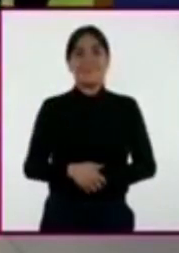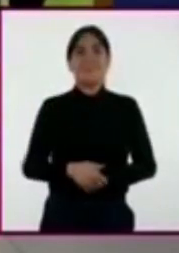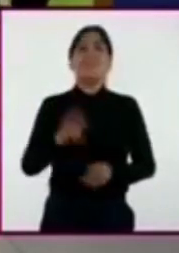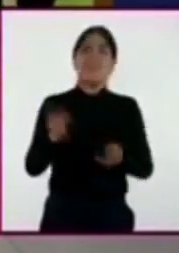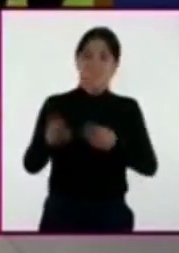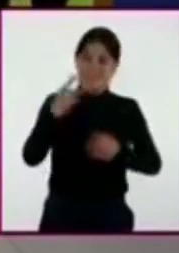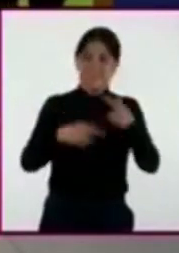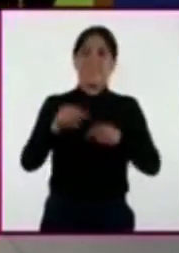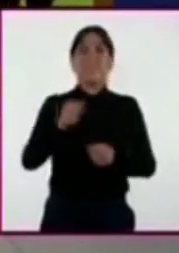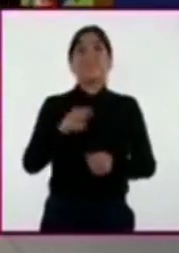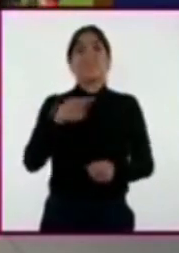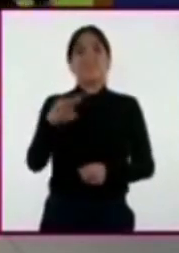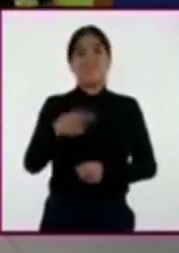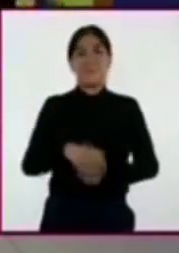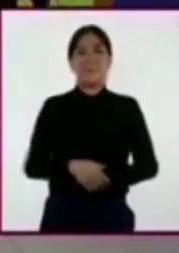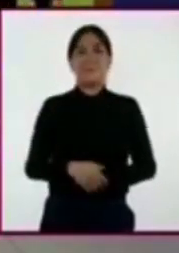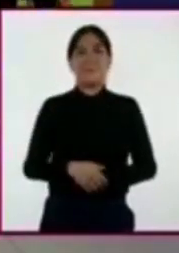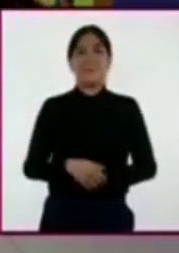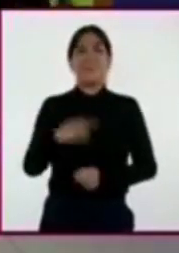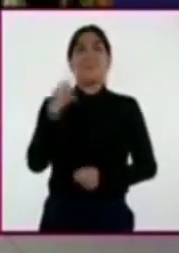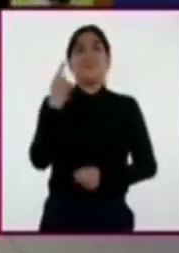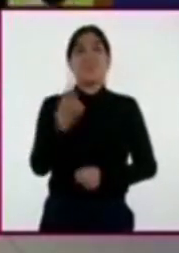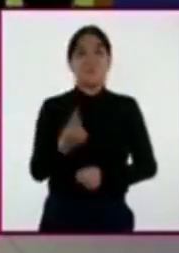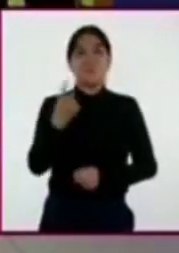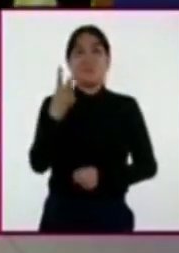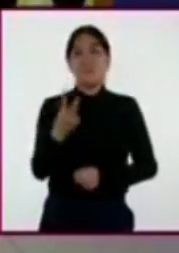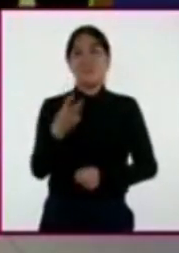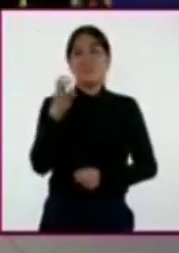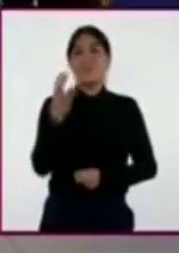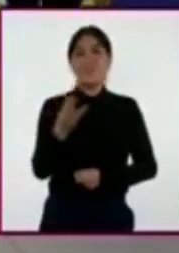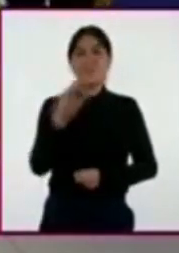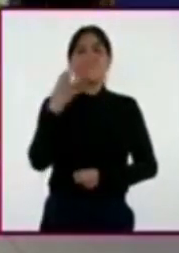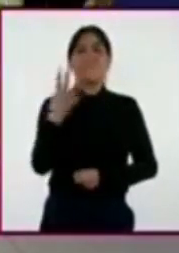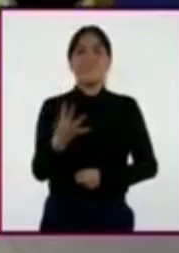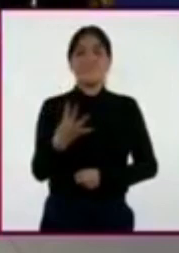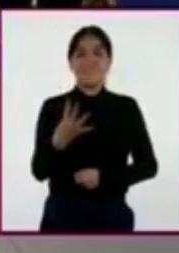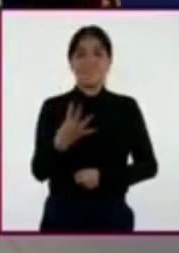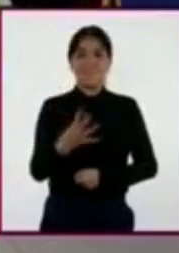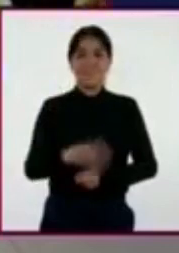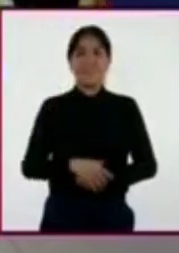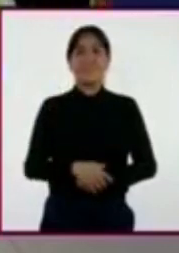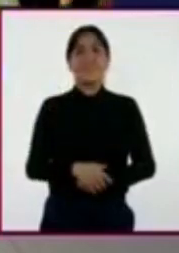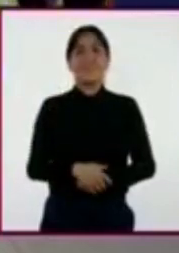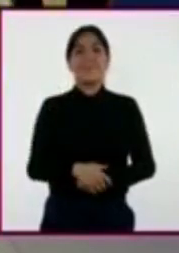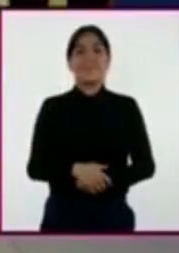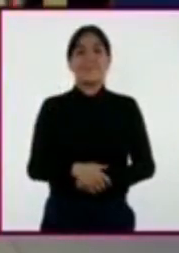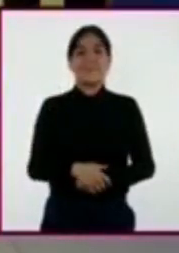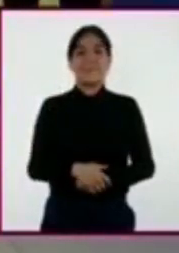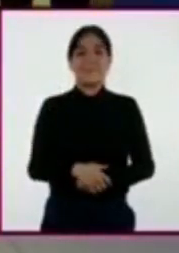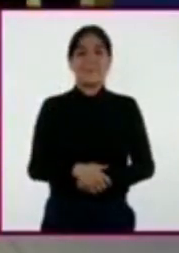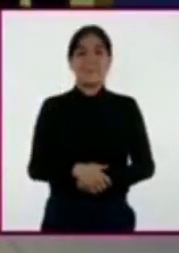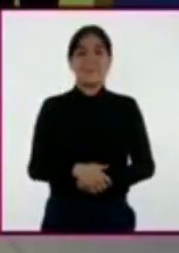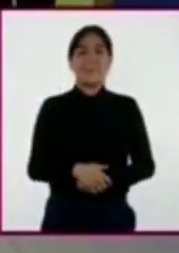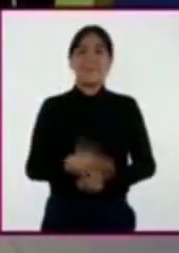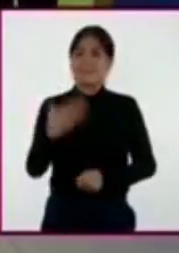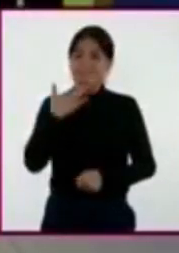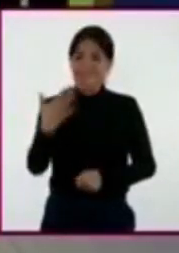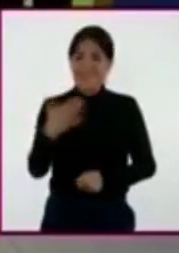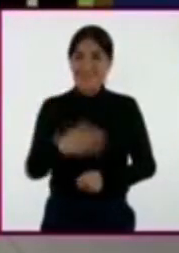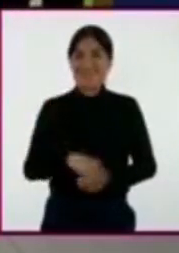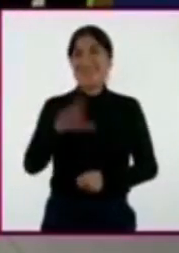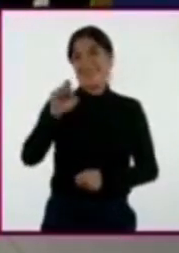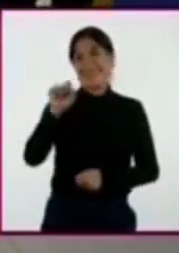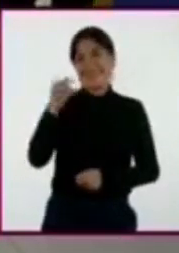El otro pie. Y 1, 2, 3, 4.